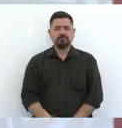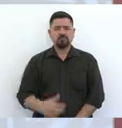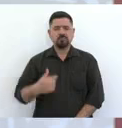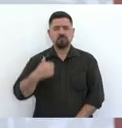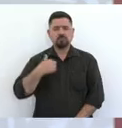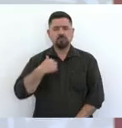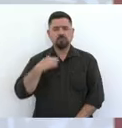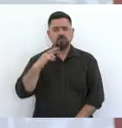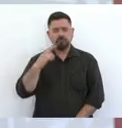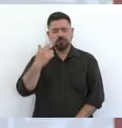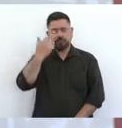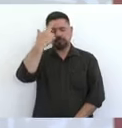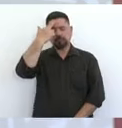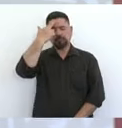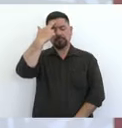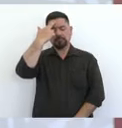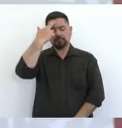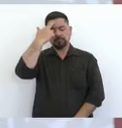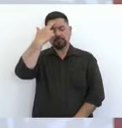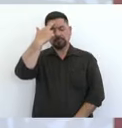Recordaba yo que